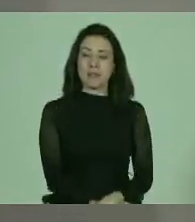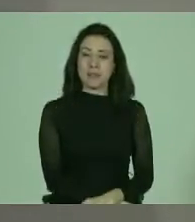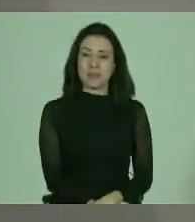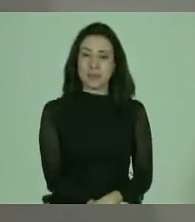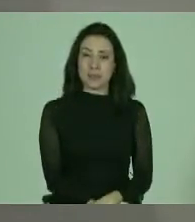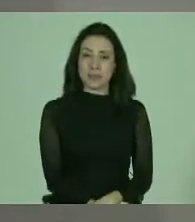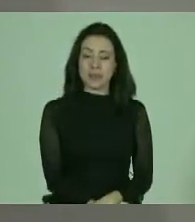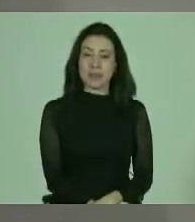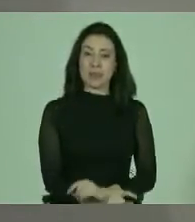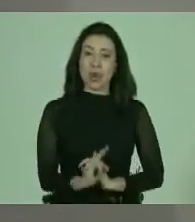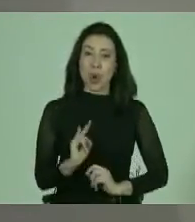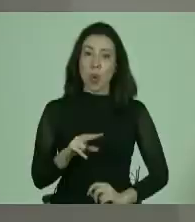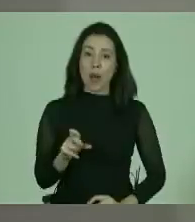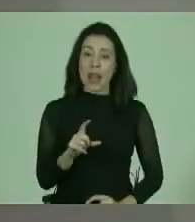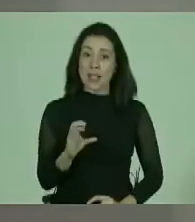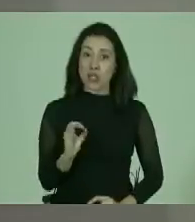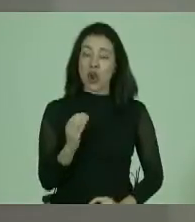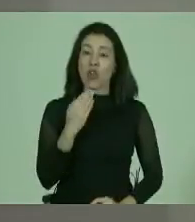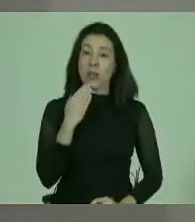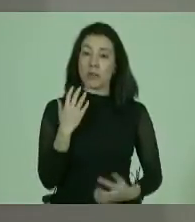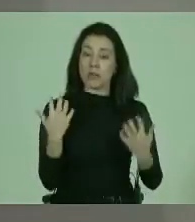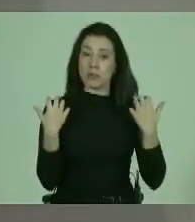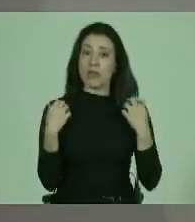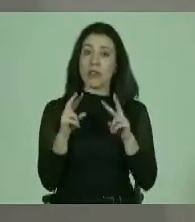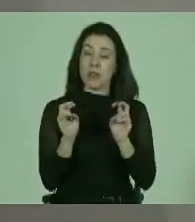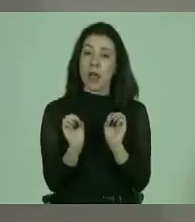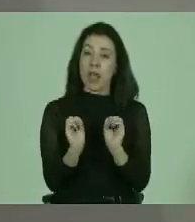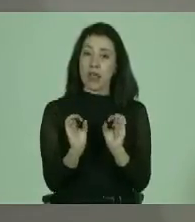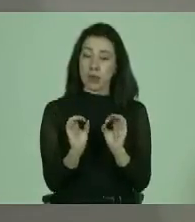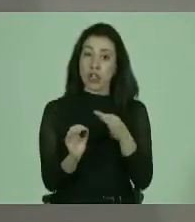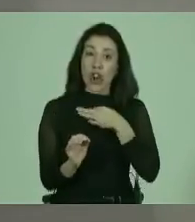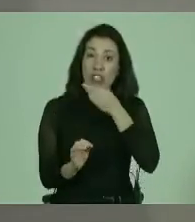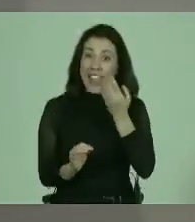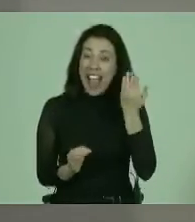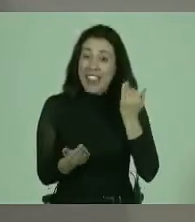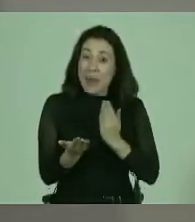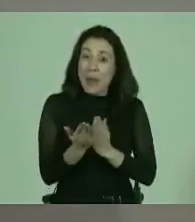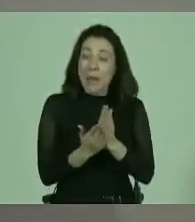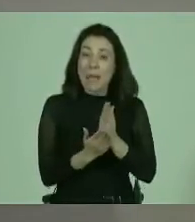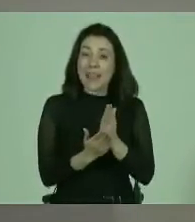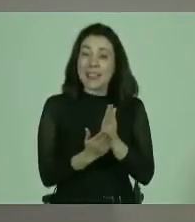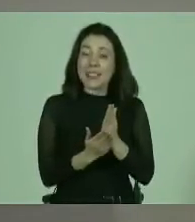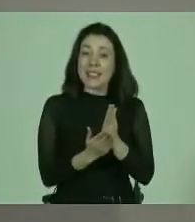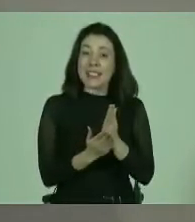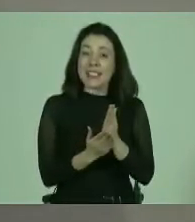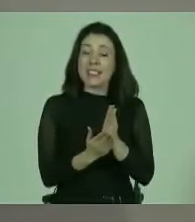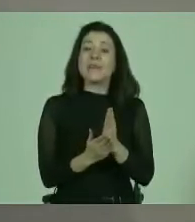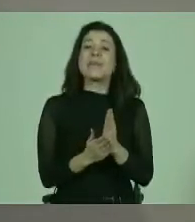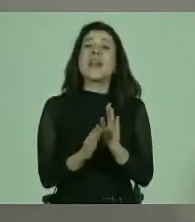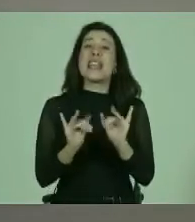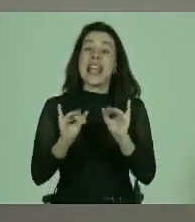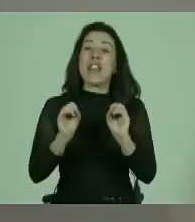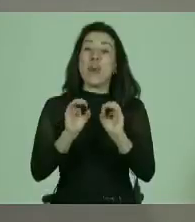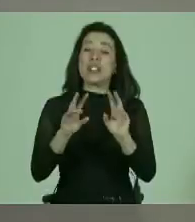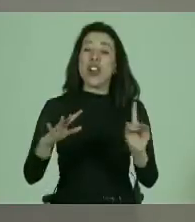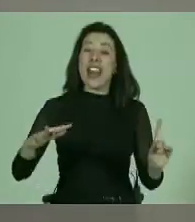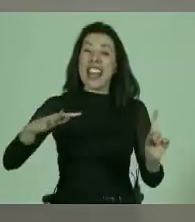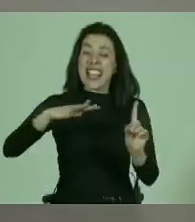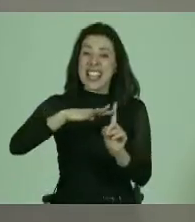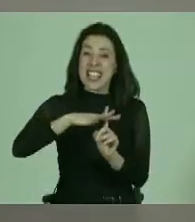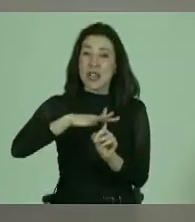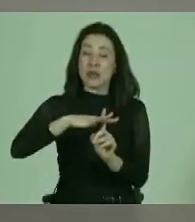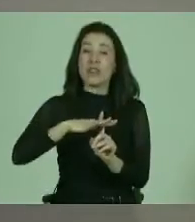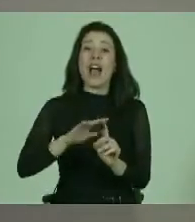la unesco también se ocupa de la educación como les dije al principio y de la educación es inclusiva y en este